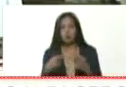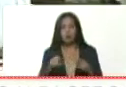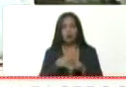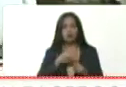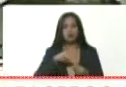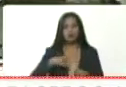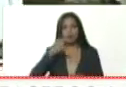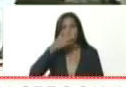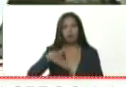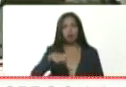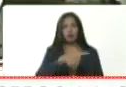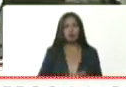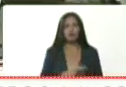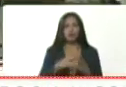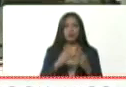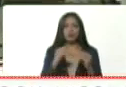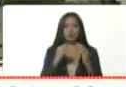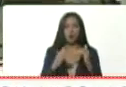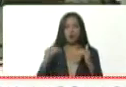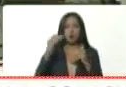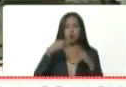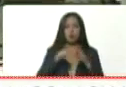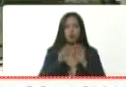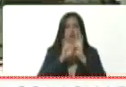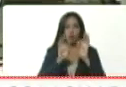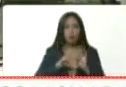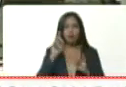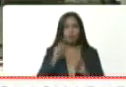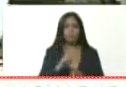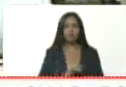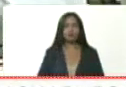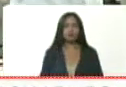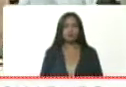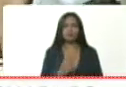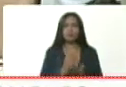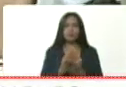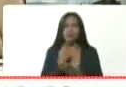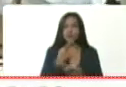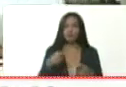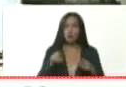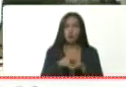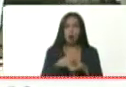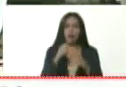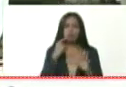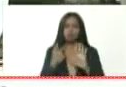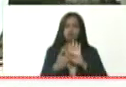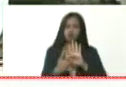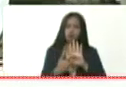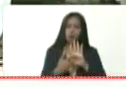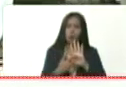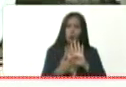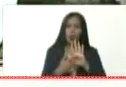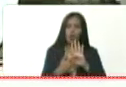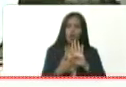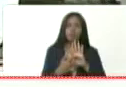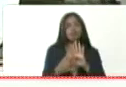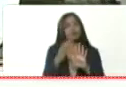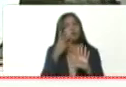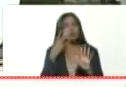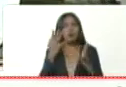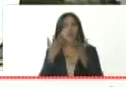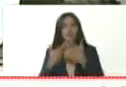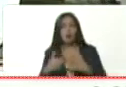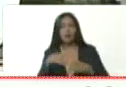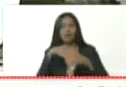nuestro pueblo a todo nivel compañero y siempre digo cuando veo estos ejemplos de esta fábrica de calzado